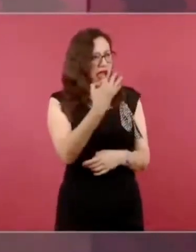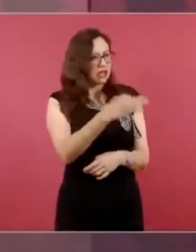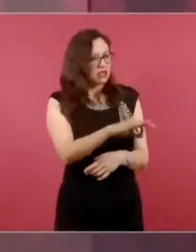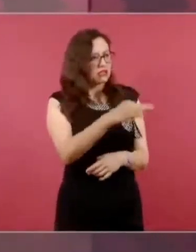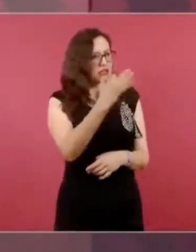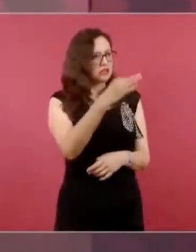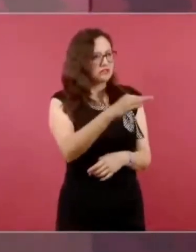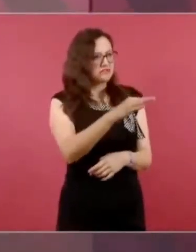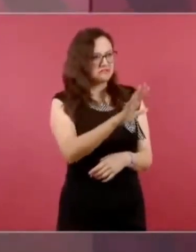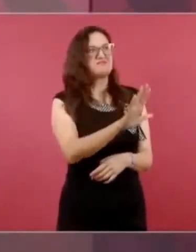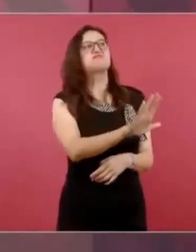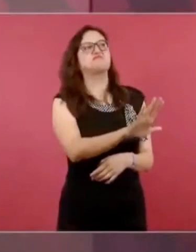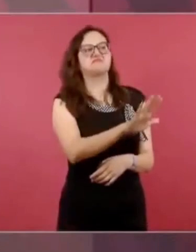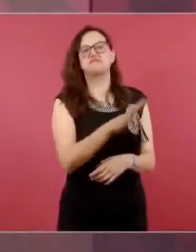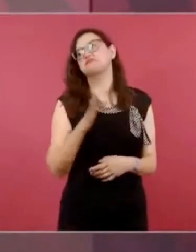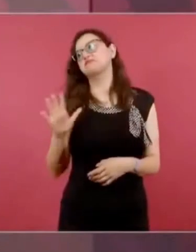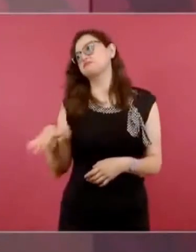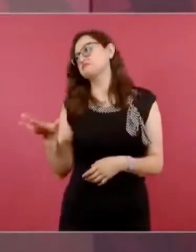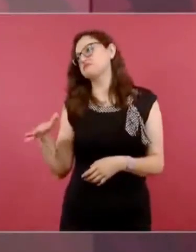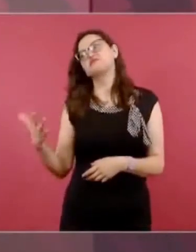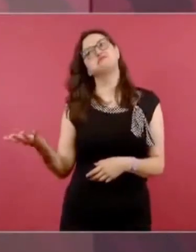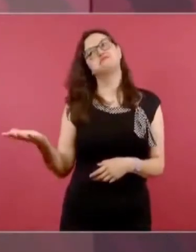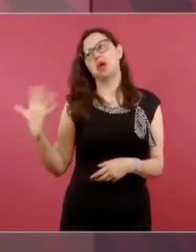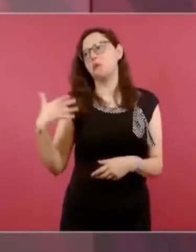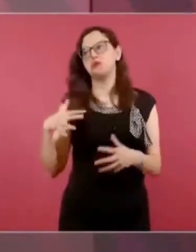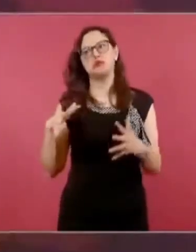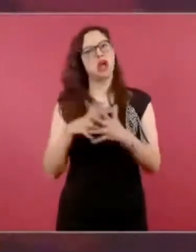llamó al pueblo a tomar las armas,